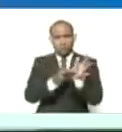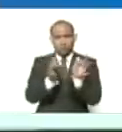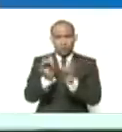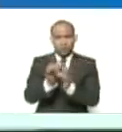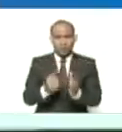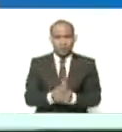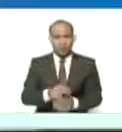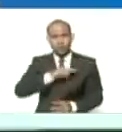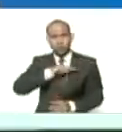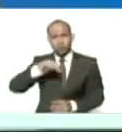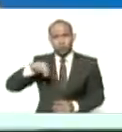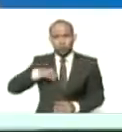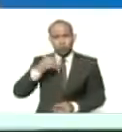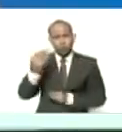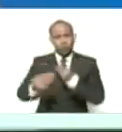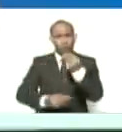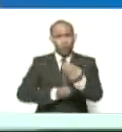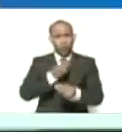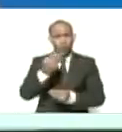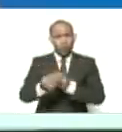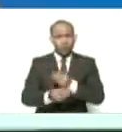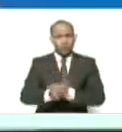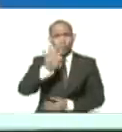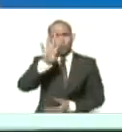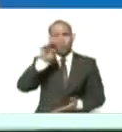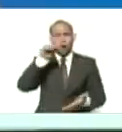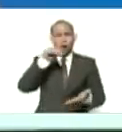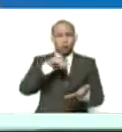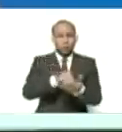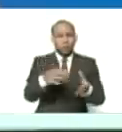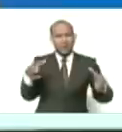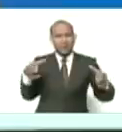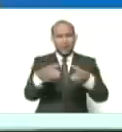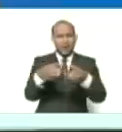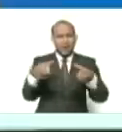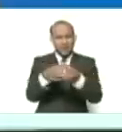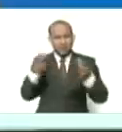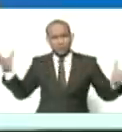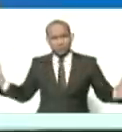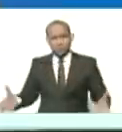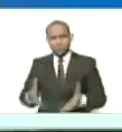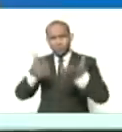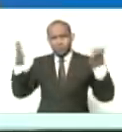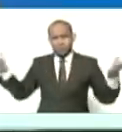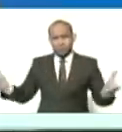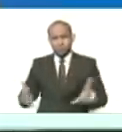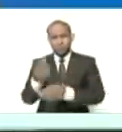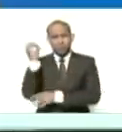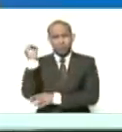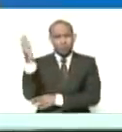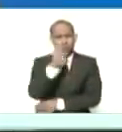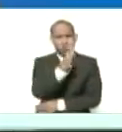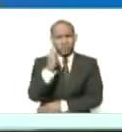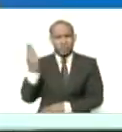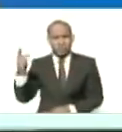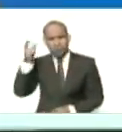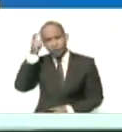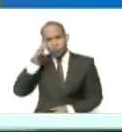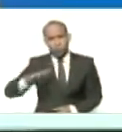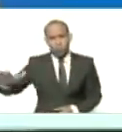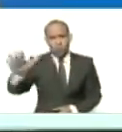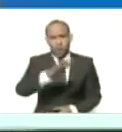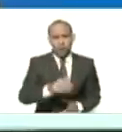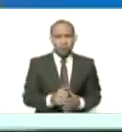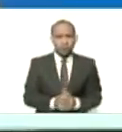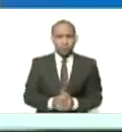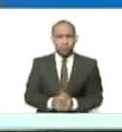vamos a establecer los 4.000 equipos promotores del Congreso Bicentenario de los Pueblos